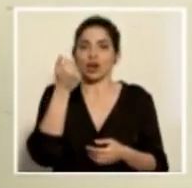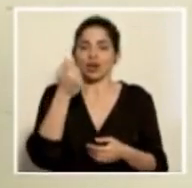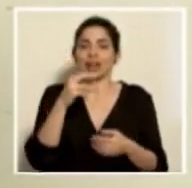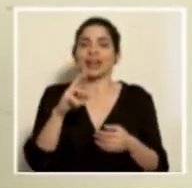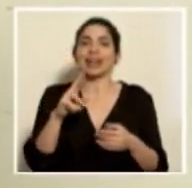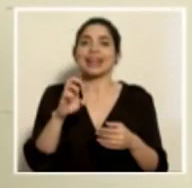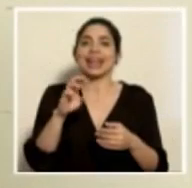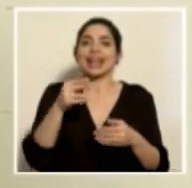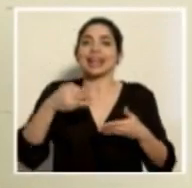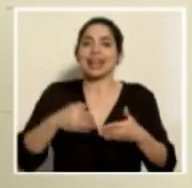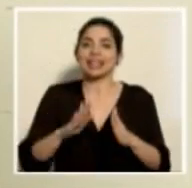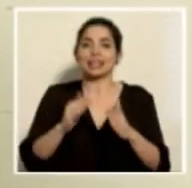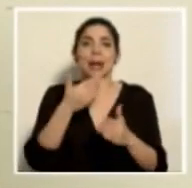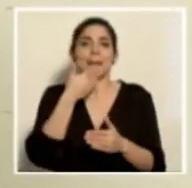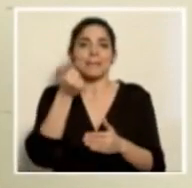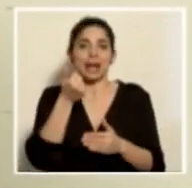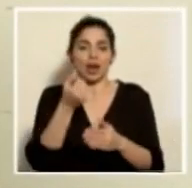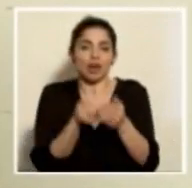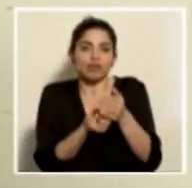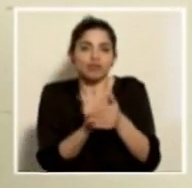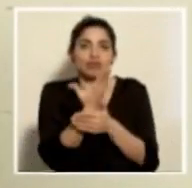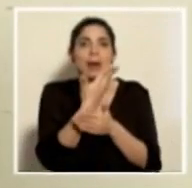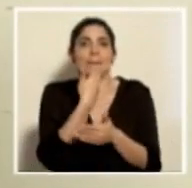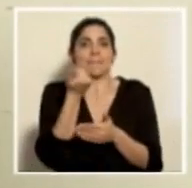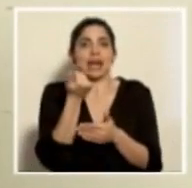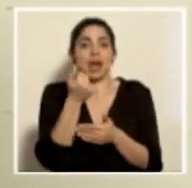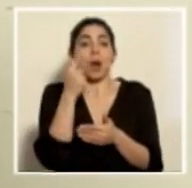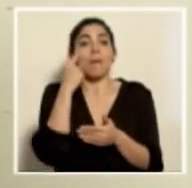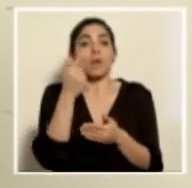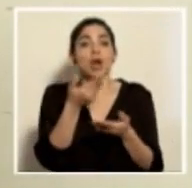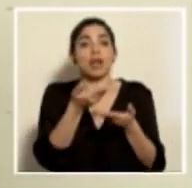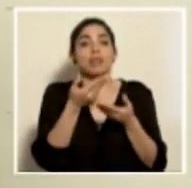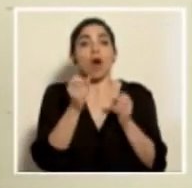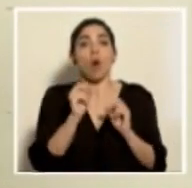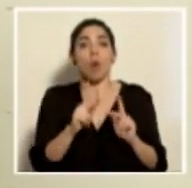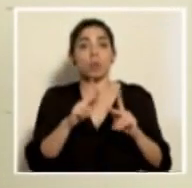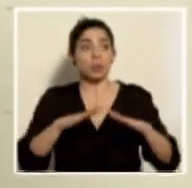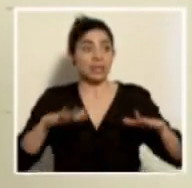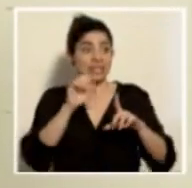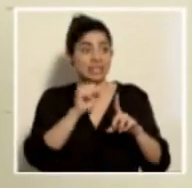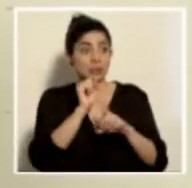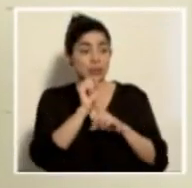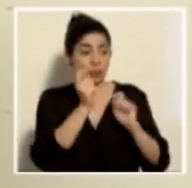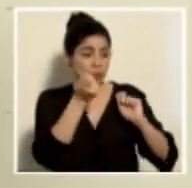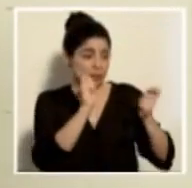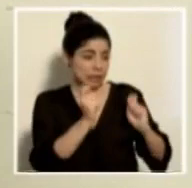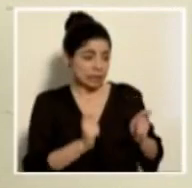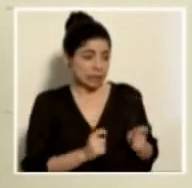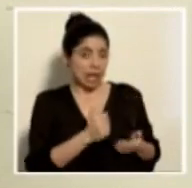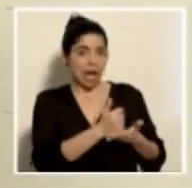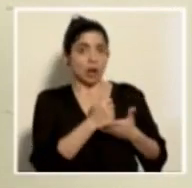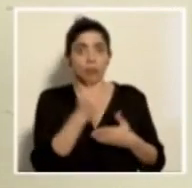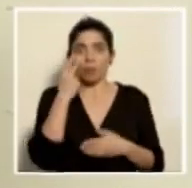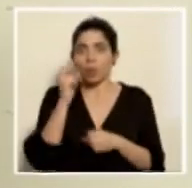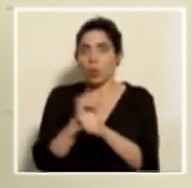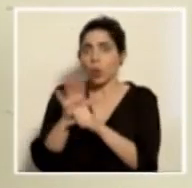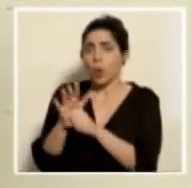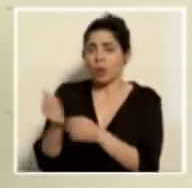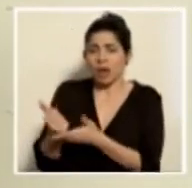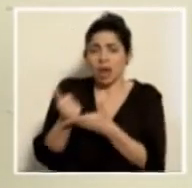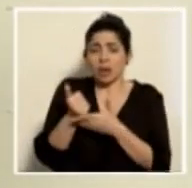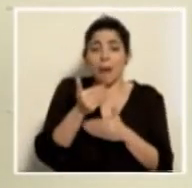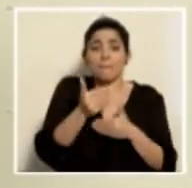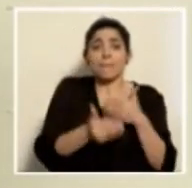estamos haciendo, llevar una serie de reformas. El COVID hemos visto que ha acelerado procesos